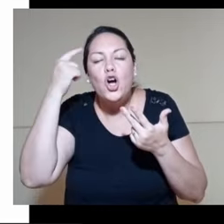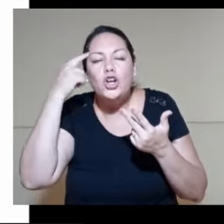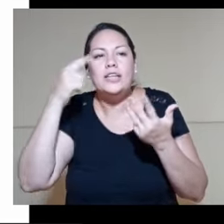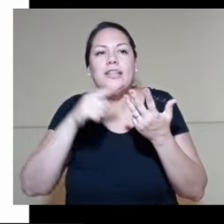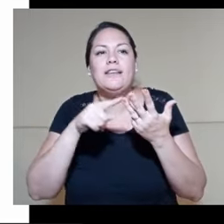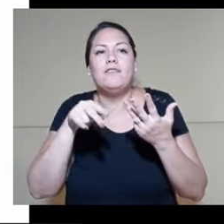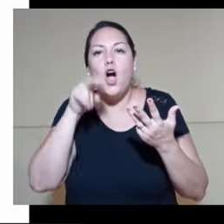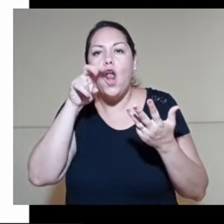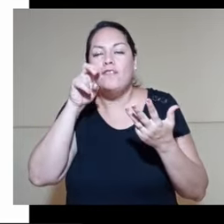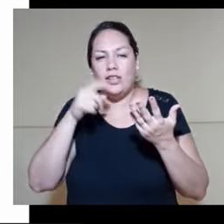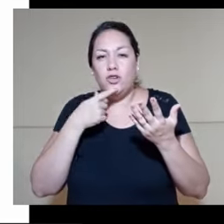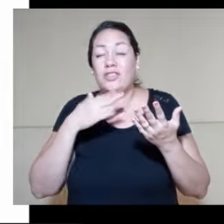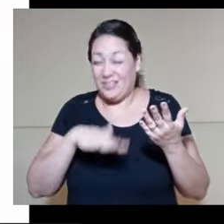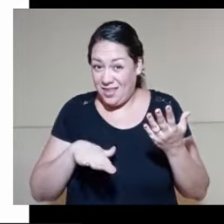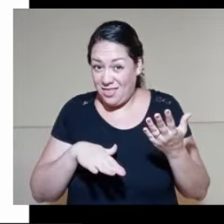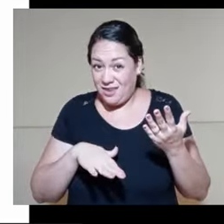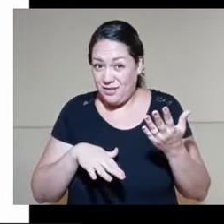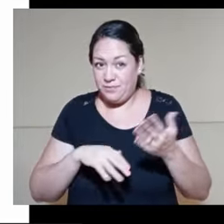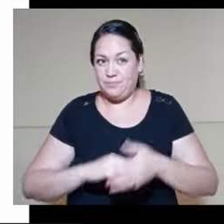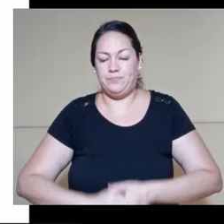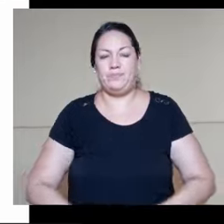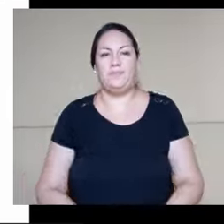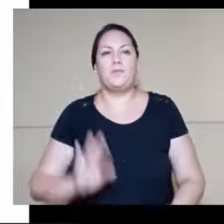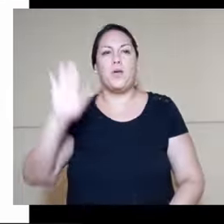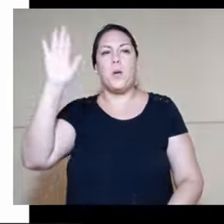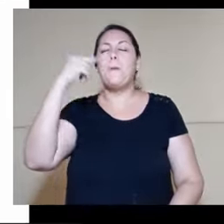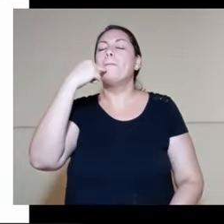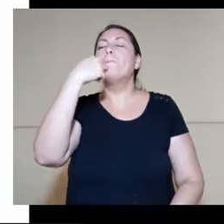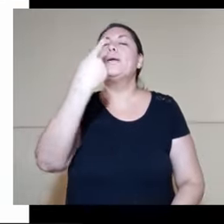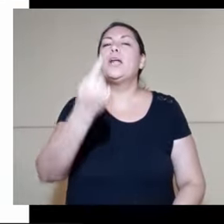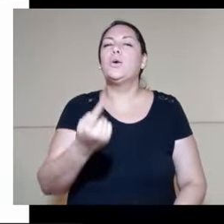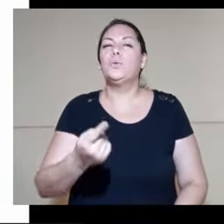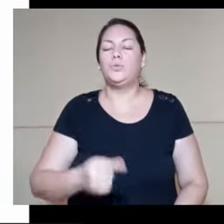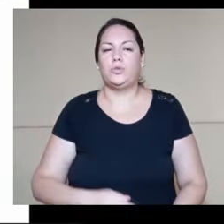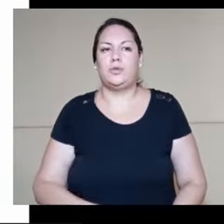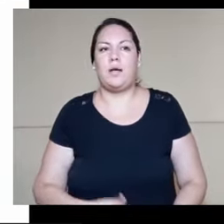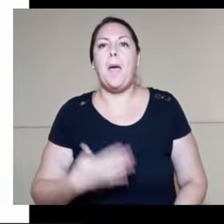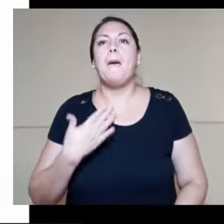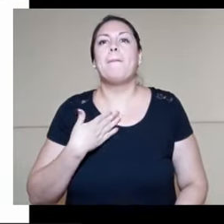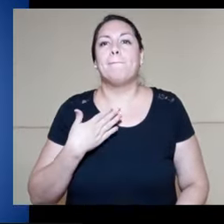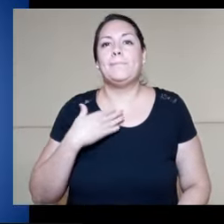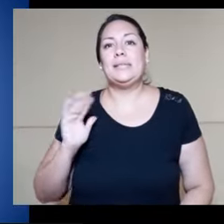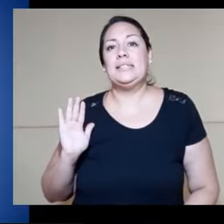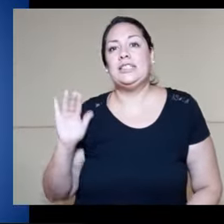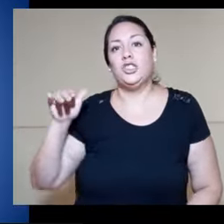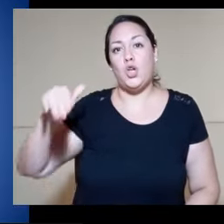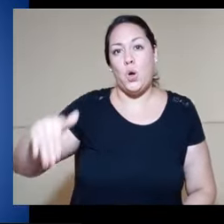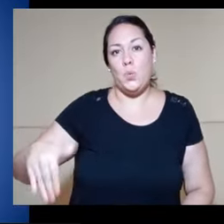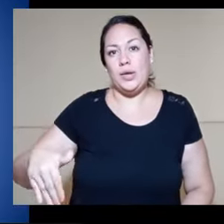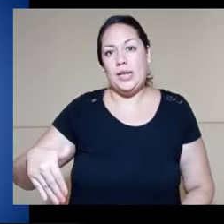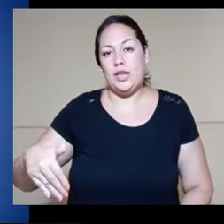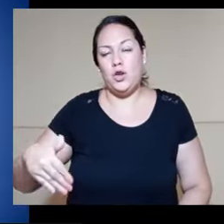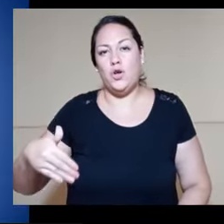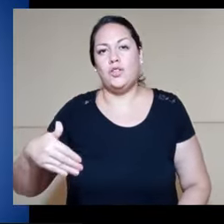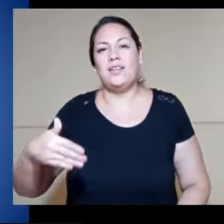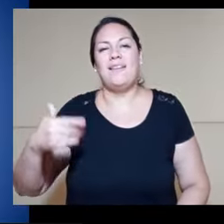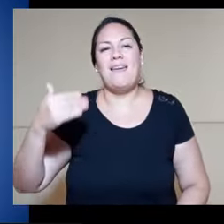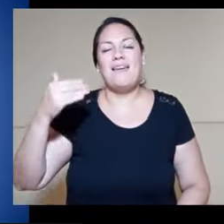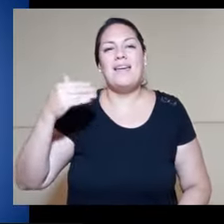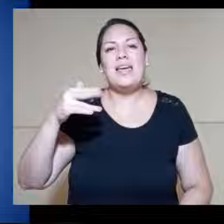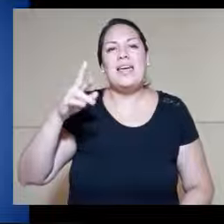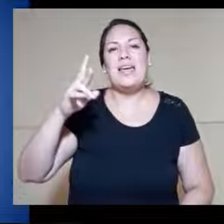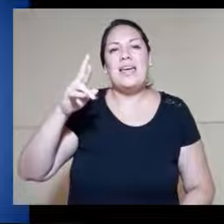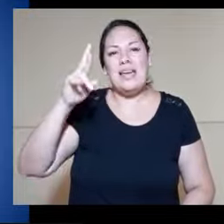cognitivo, olfatorio, del que sea. ¿Me siguen? Profe, le hago una consulta. Mi sobrina